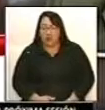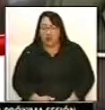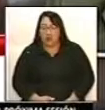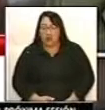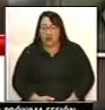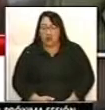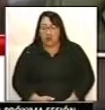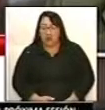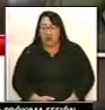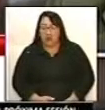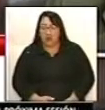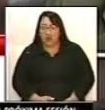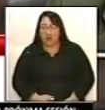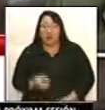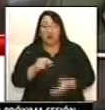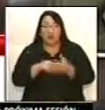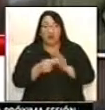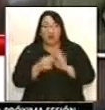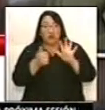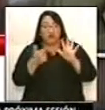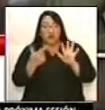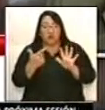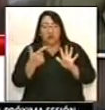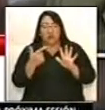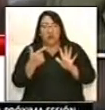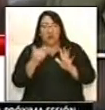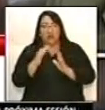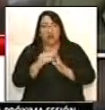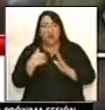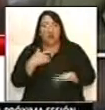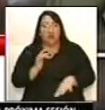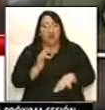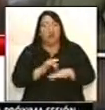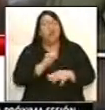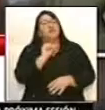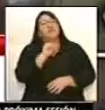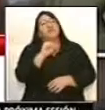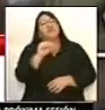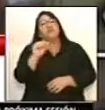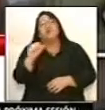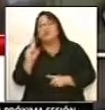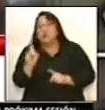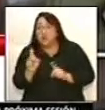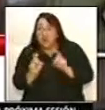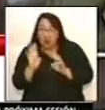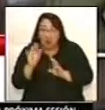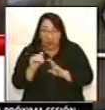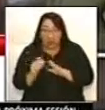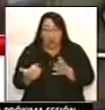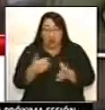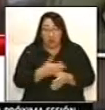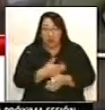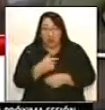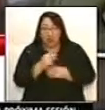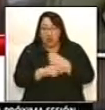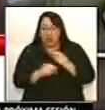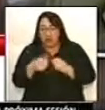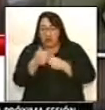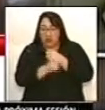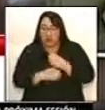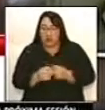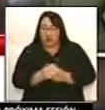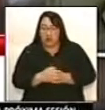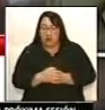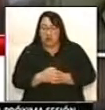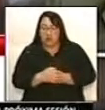quiere decir? Que esos 67 millones yo puedo tocar la puerta a un banco tanto en el país o en el extranjero,